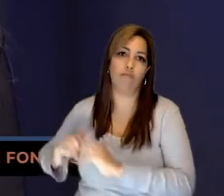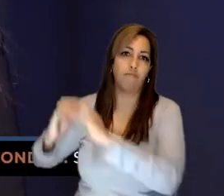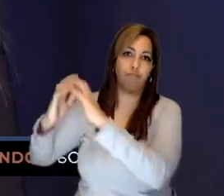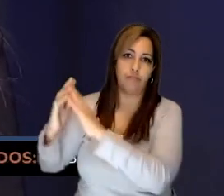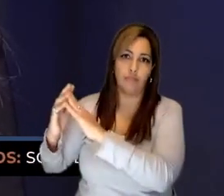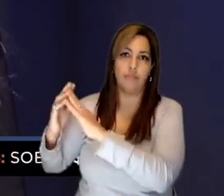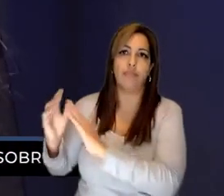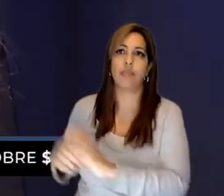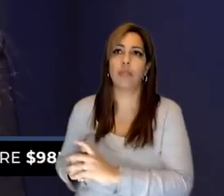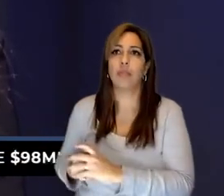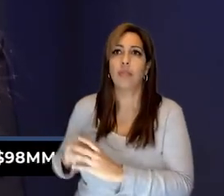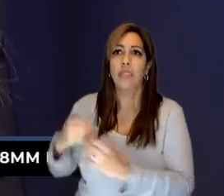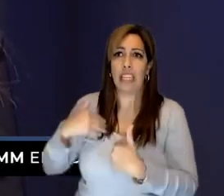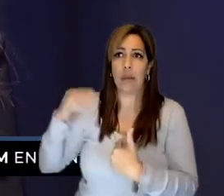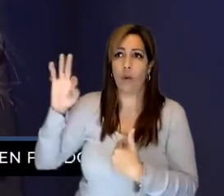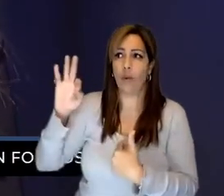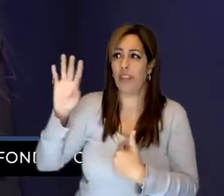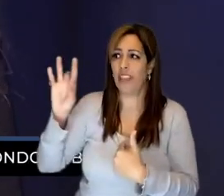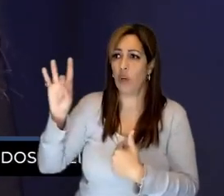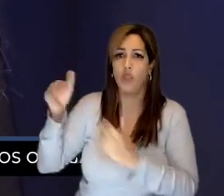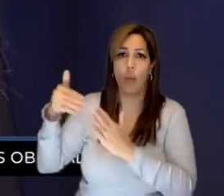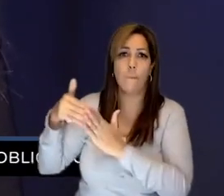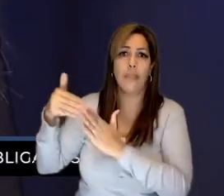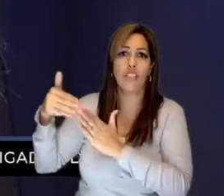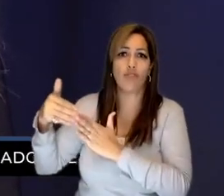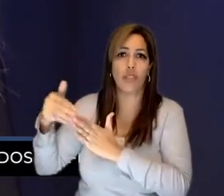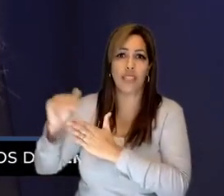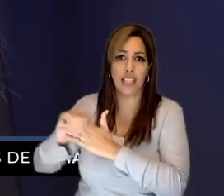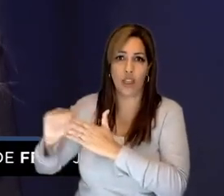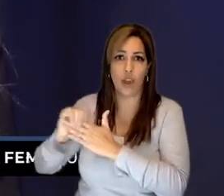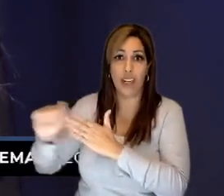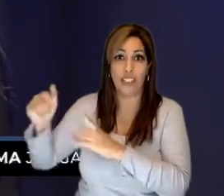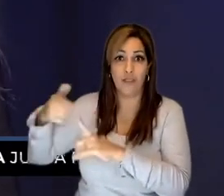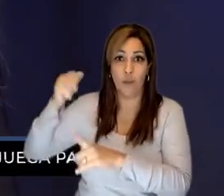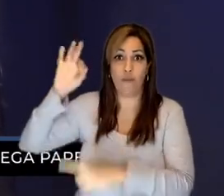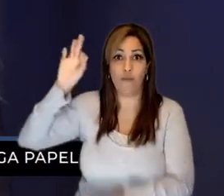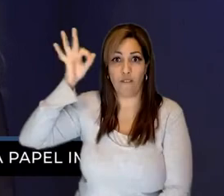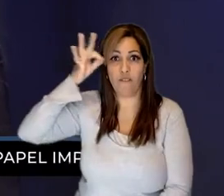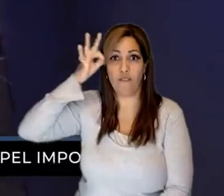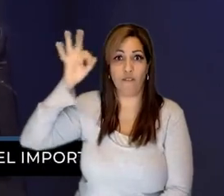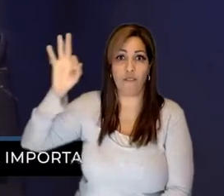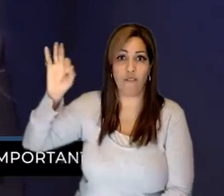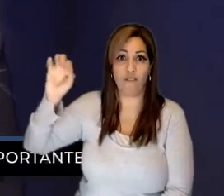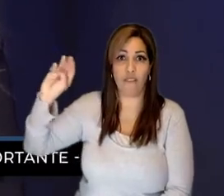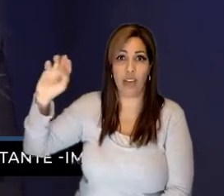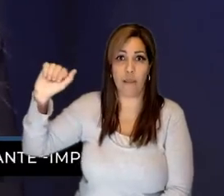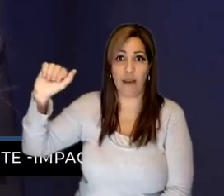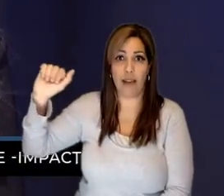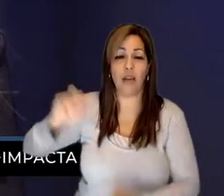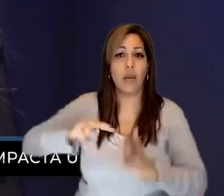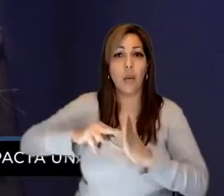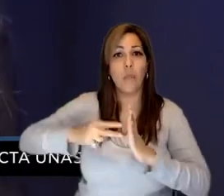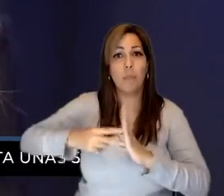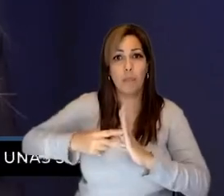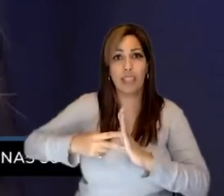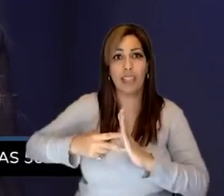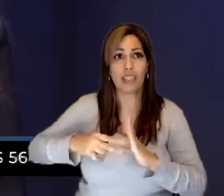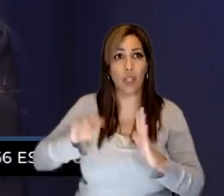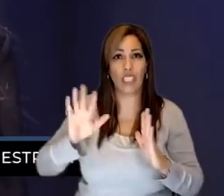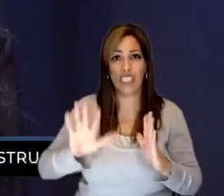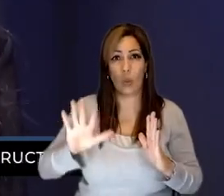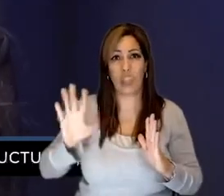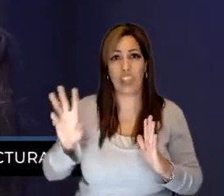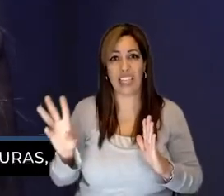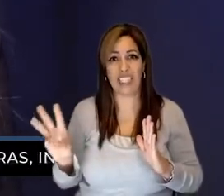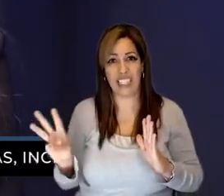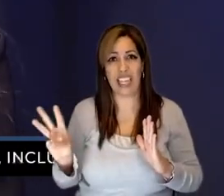Roosevelt Roads. Tenemos sobre 98 millones de dólares en fondos obligados de FEMA. Esto va a impactar